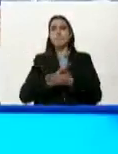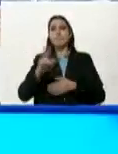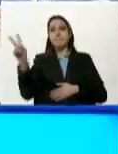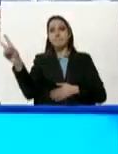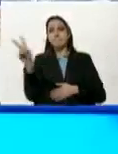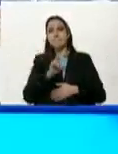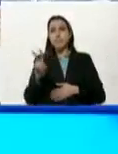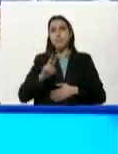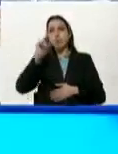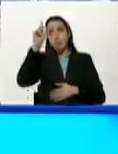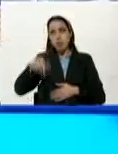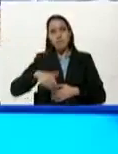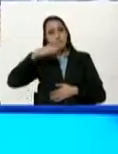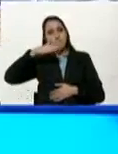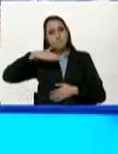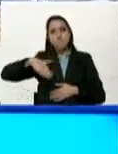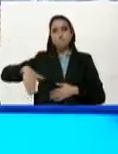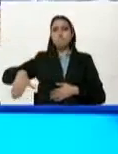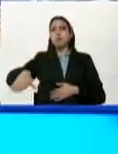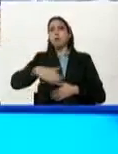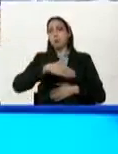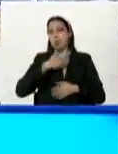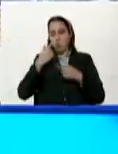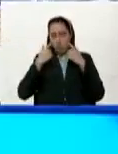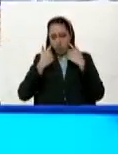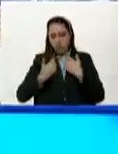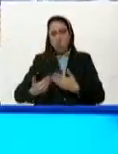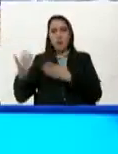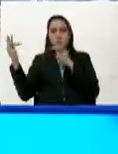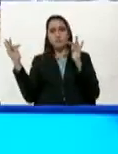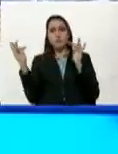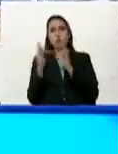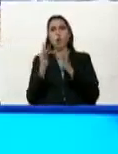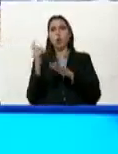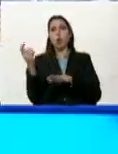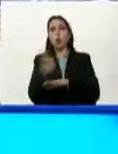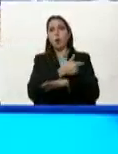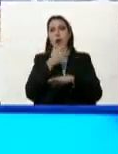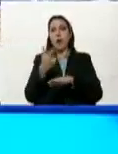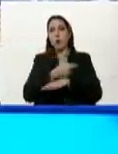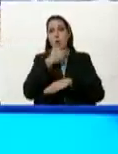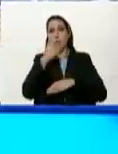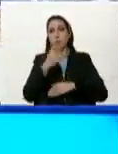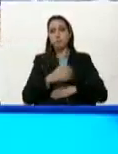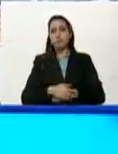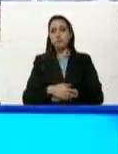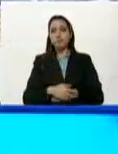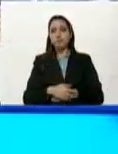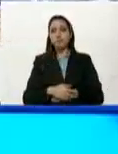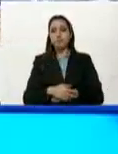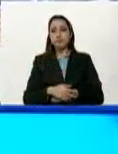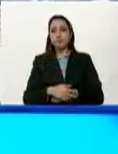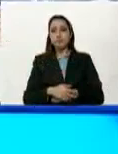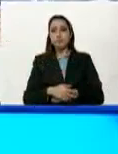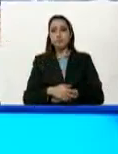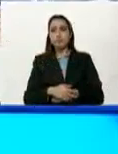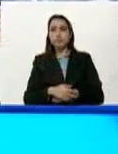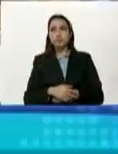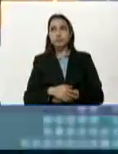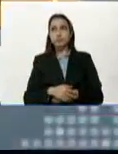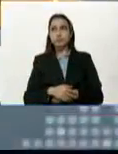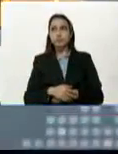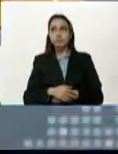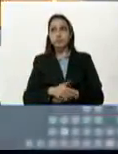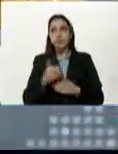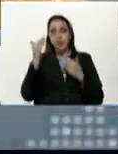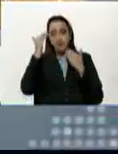para el pueblo venezolano adelante querido gobernador de guárico josé vázquez adelante les